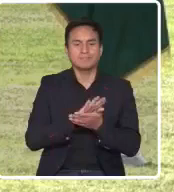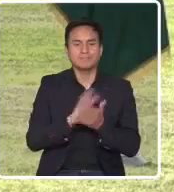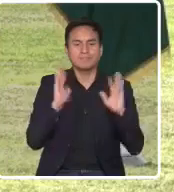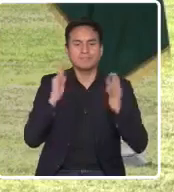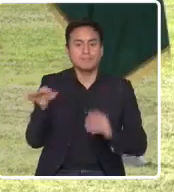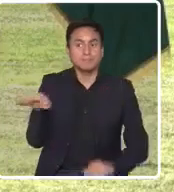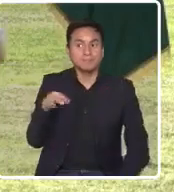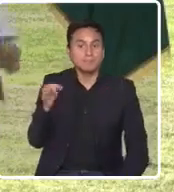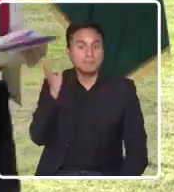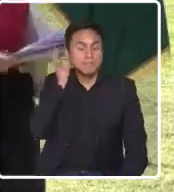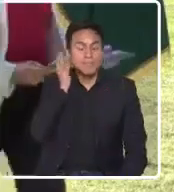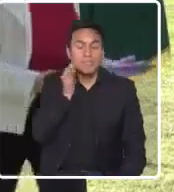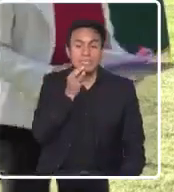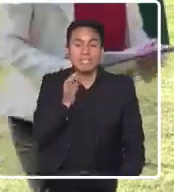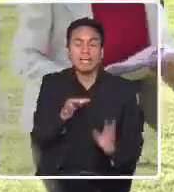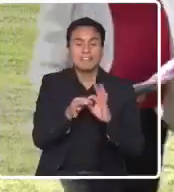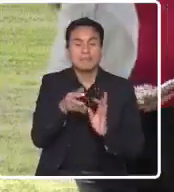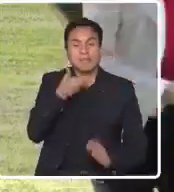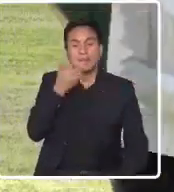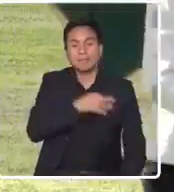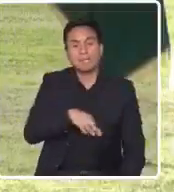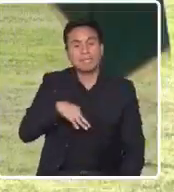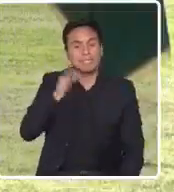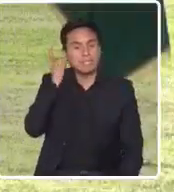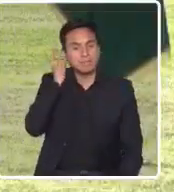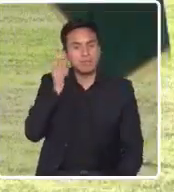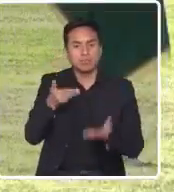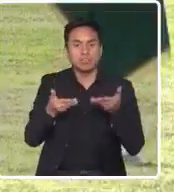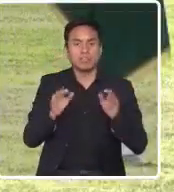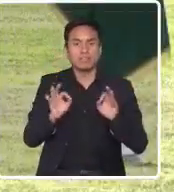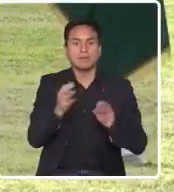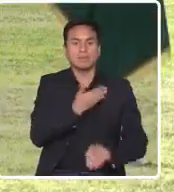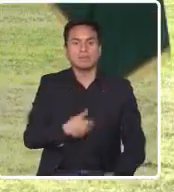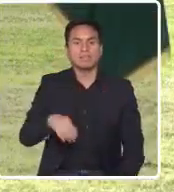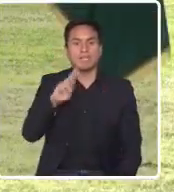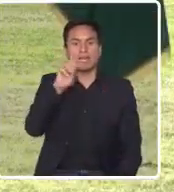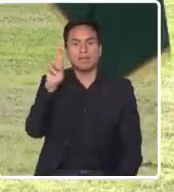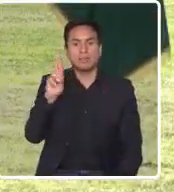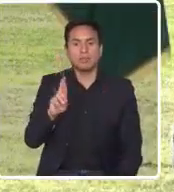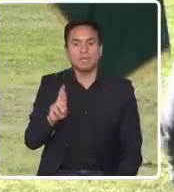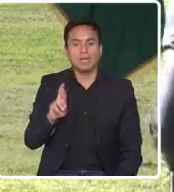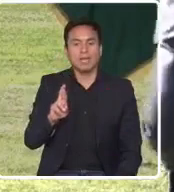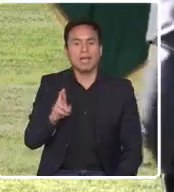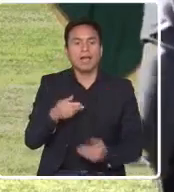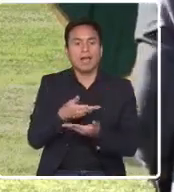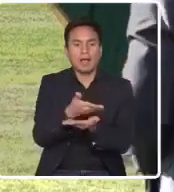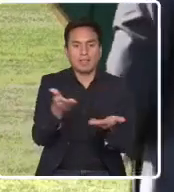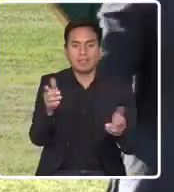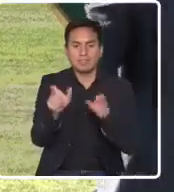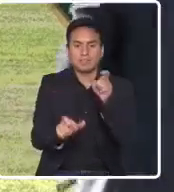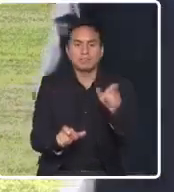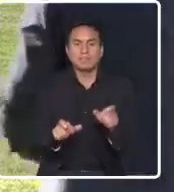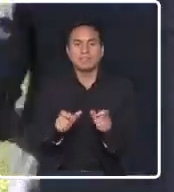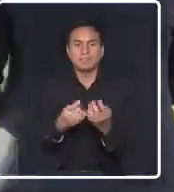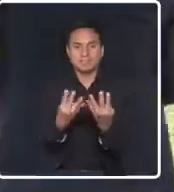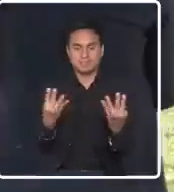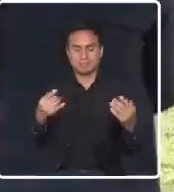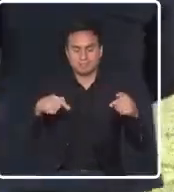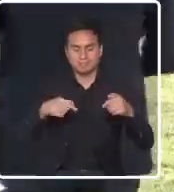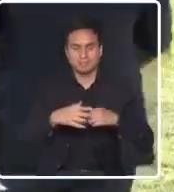Gracias por sus palabras, ministro. A continuación, Su Excelencia, el Presidente de la República, se dirigirá a las y los